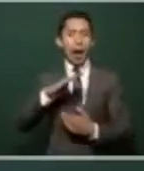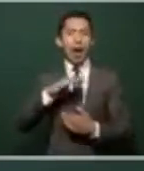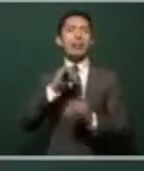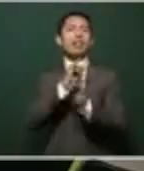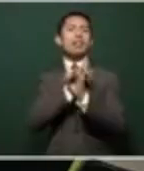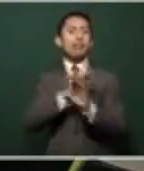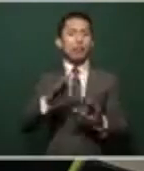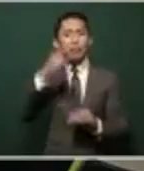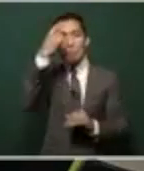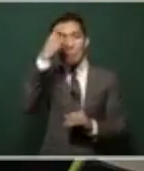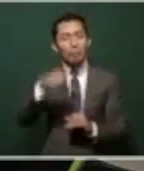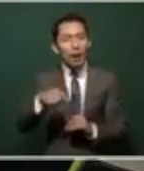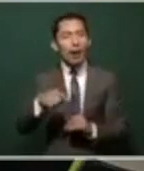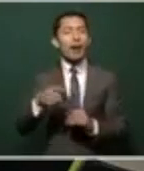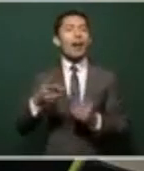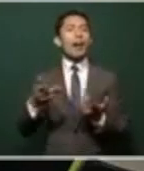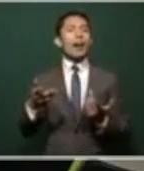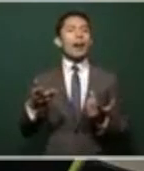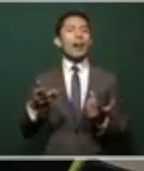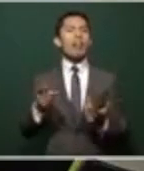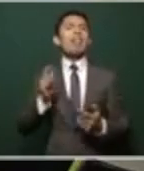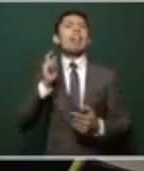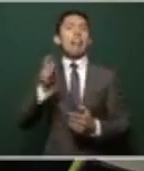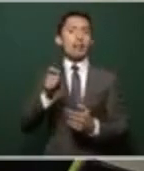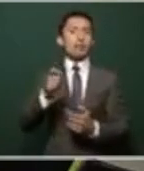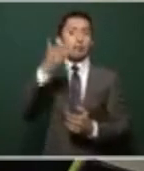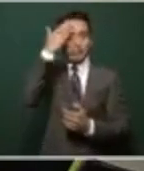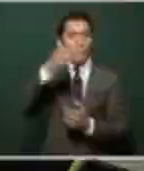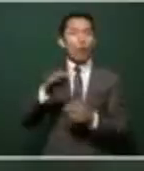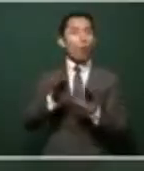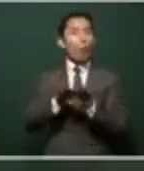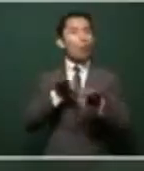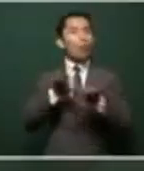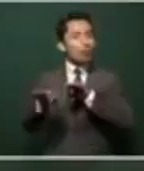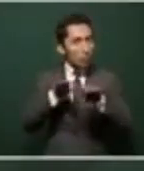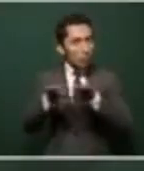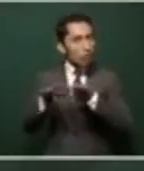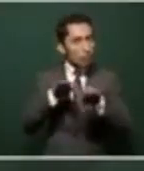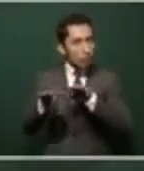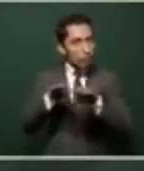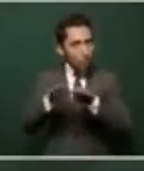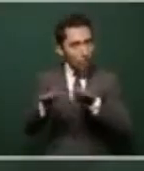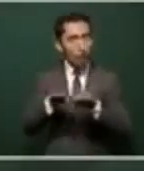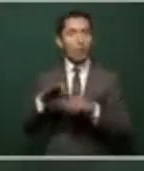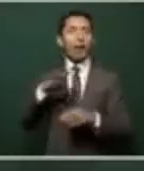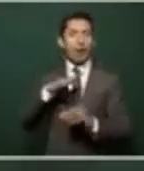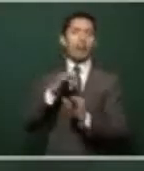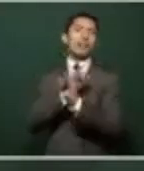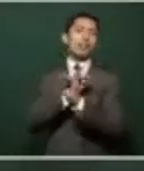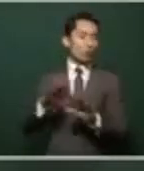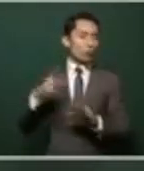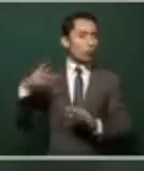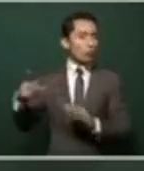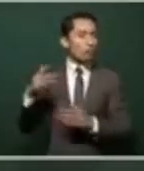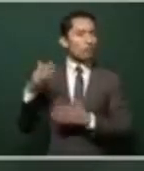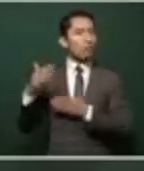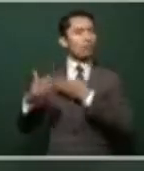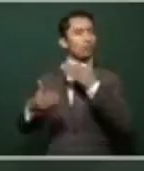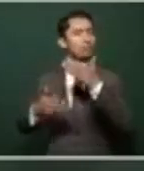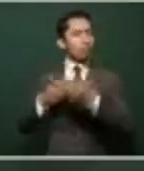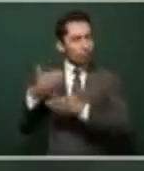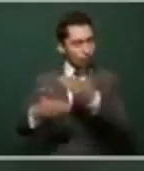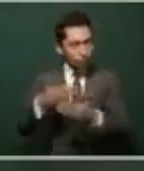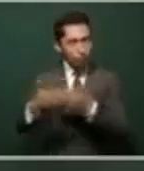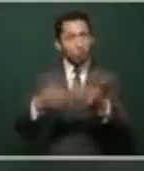manejo de la información, la inteligencia entendida como la copa de información y su procesamiento para